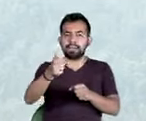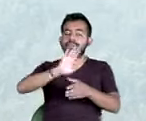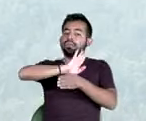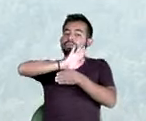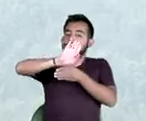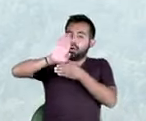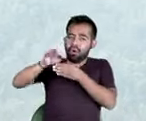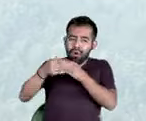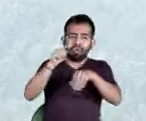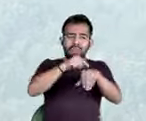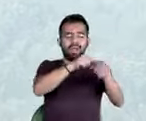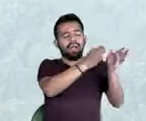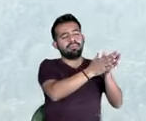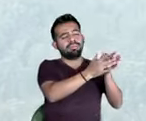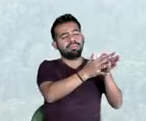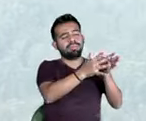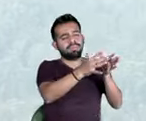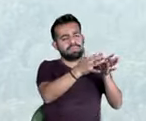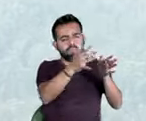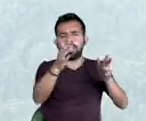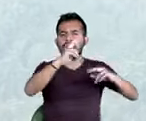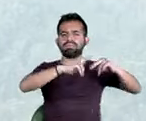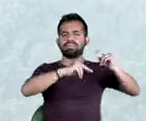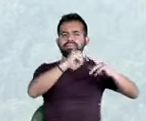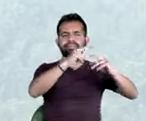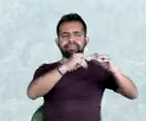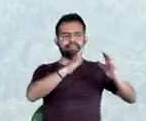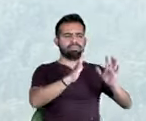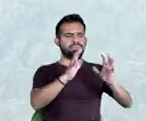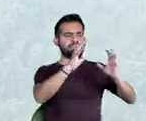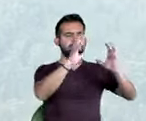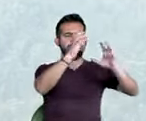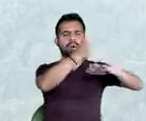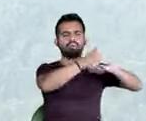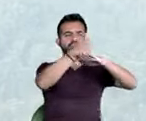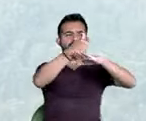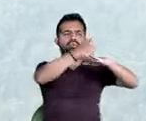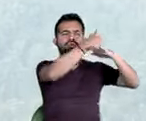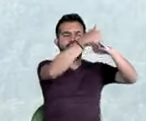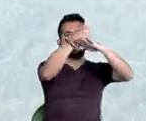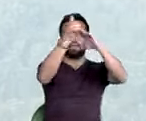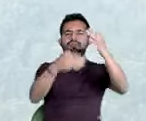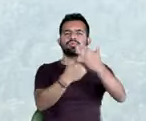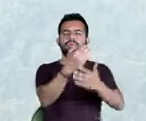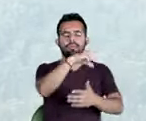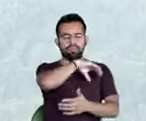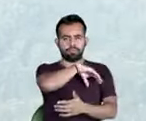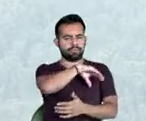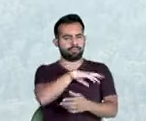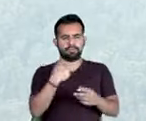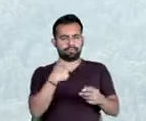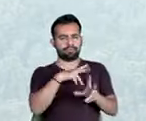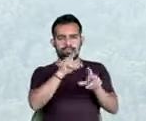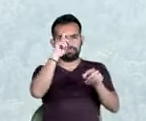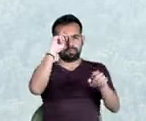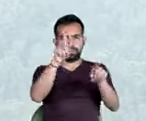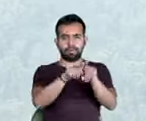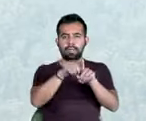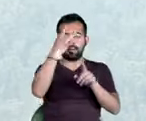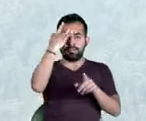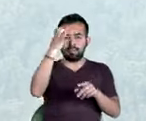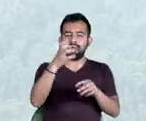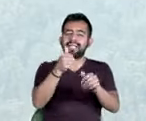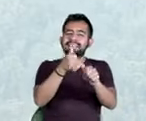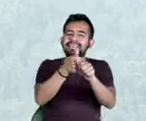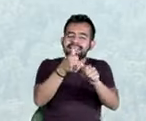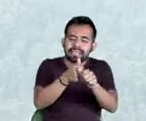tiempo el municipio para dejar estructurado un nuevo orgánico funcional del municipio. ¿Sí? Si se lo ha hecho a pocas semanas de